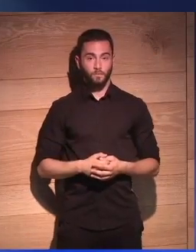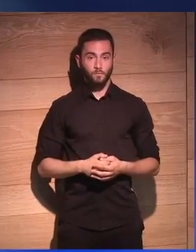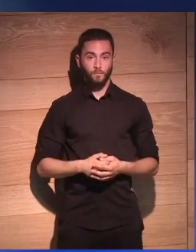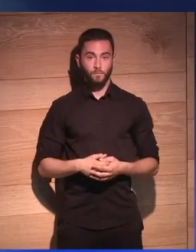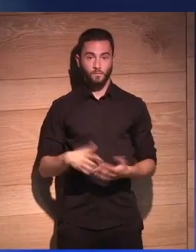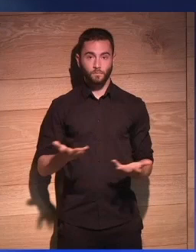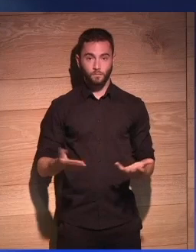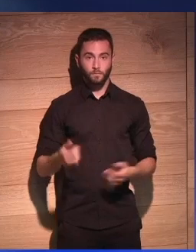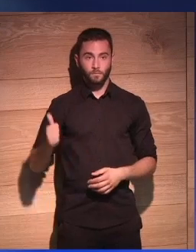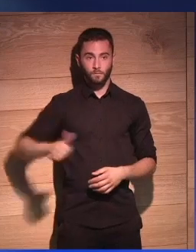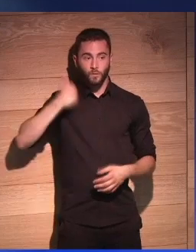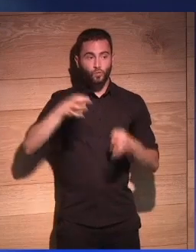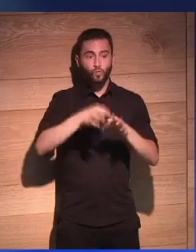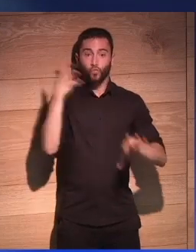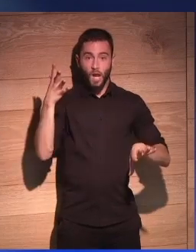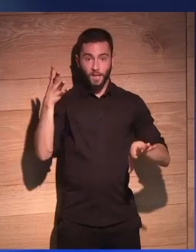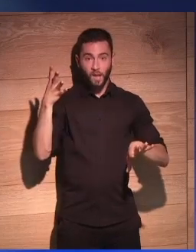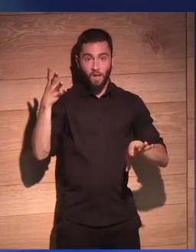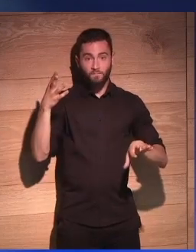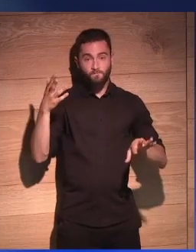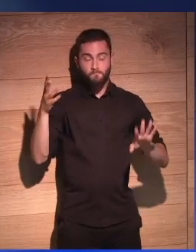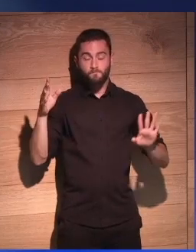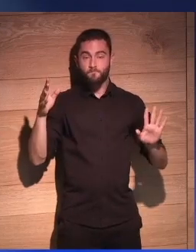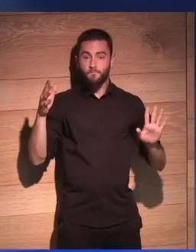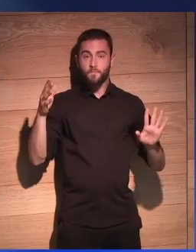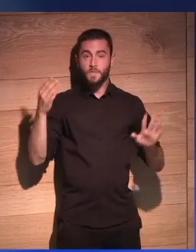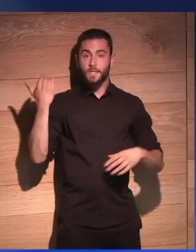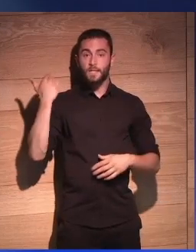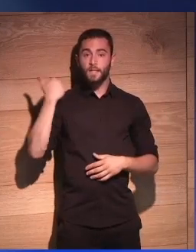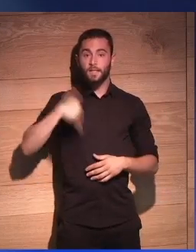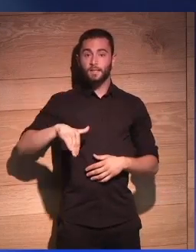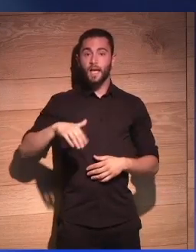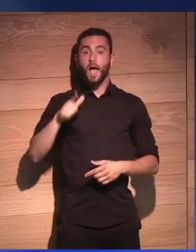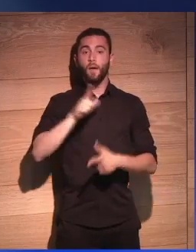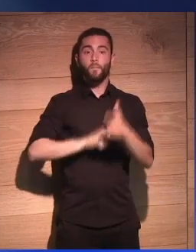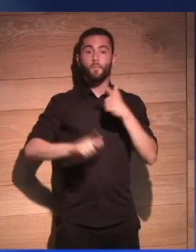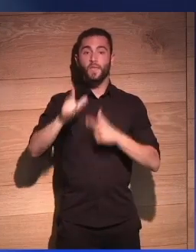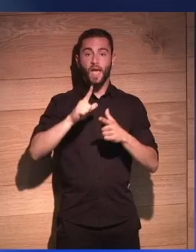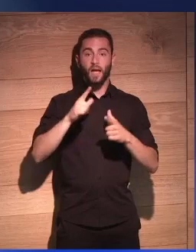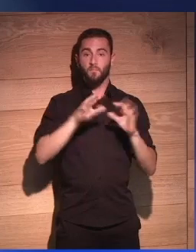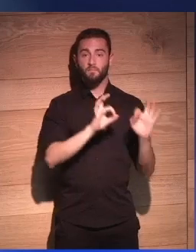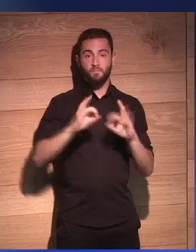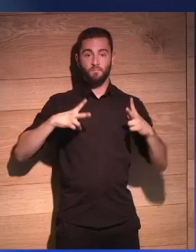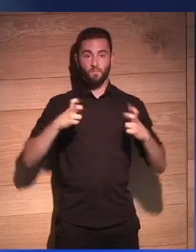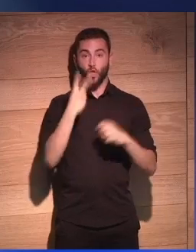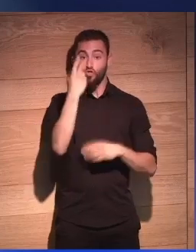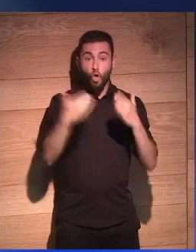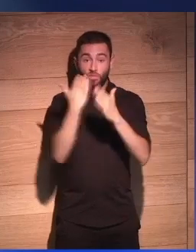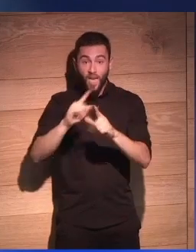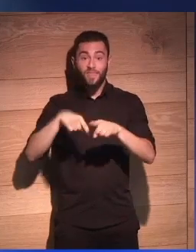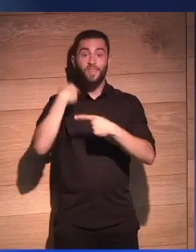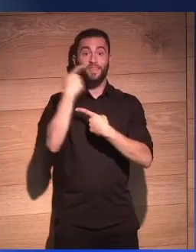por casualidad y por suerte, ya había agendado un viaje 2 días después de ese momento de